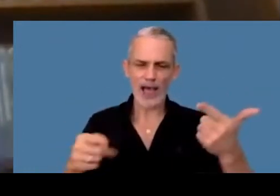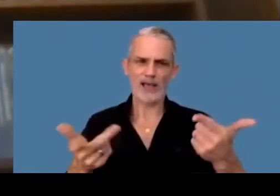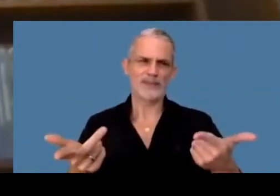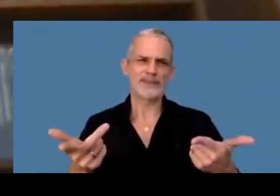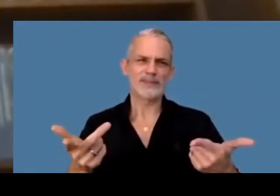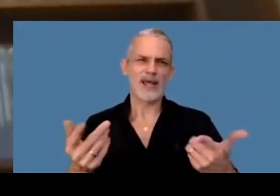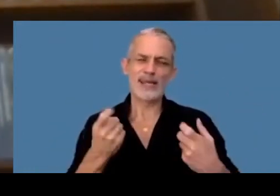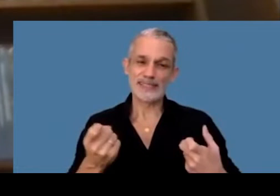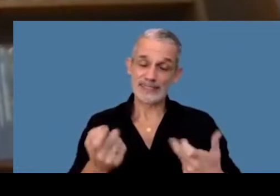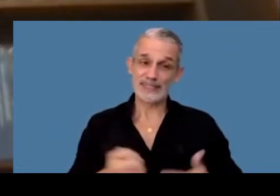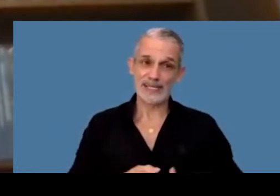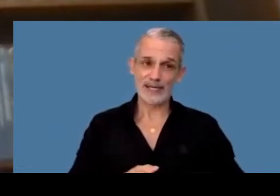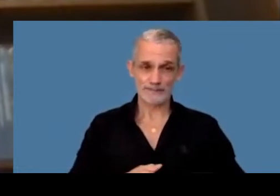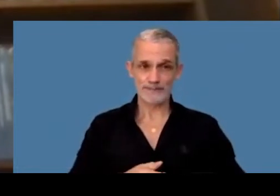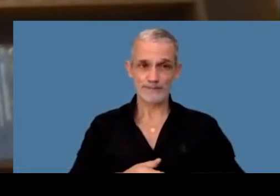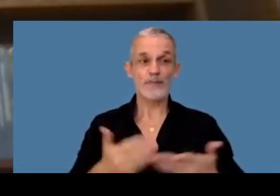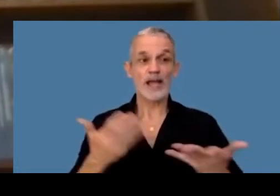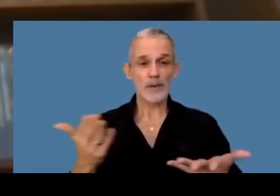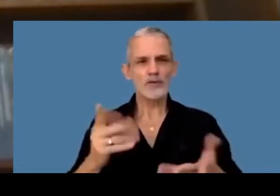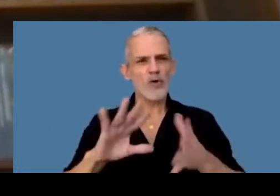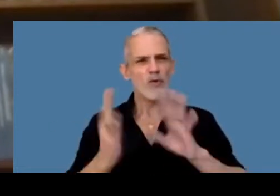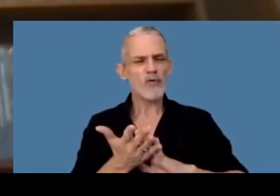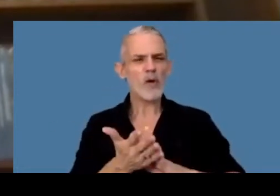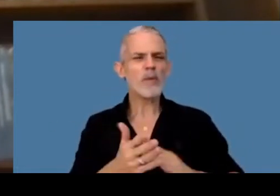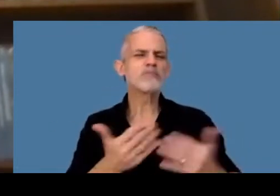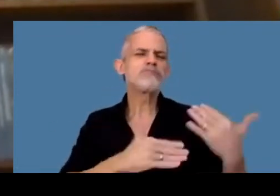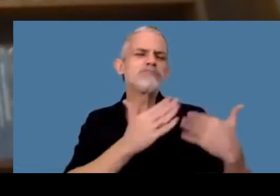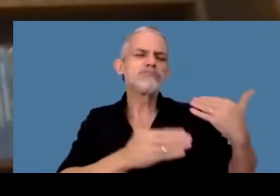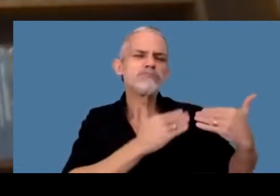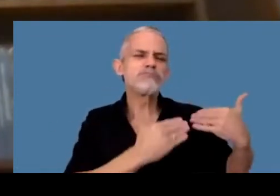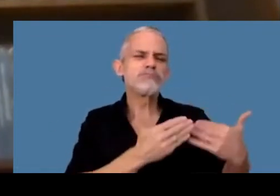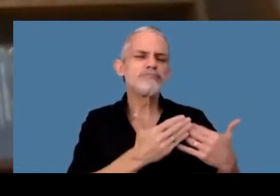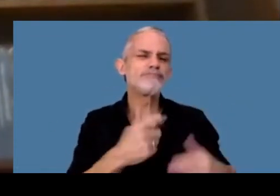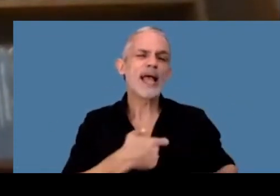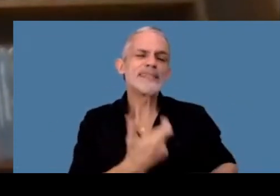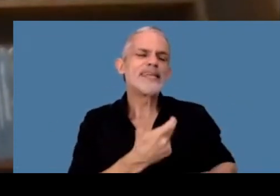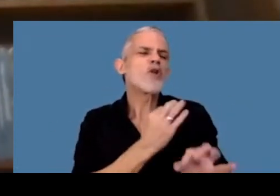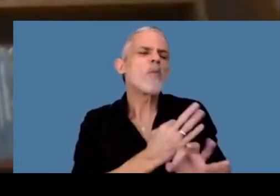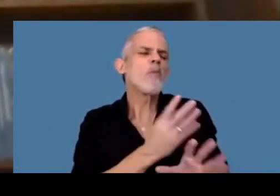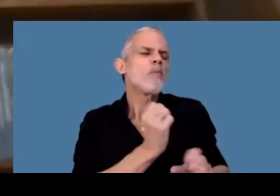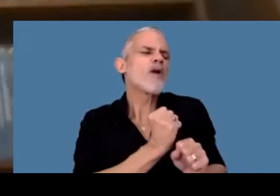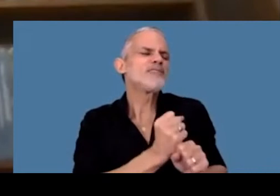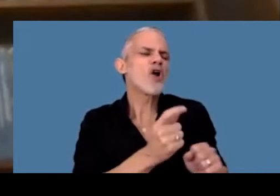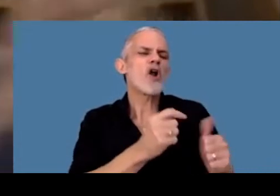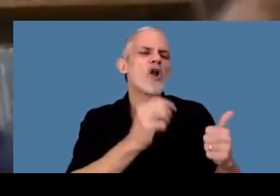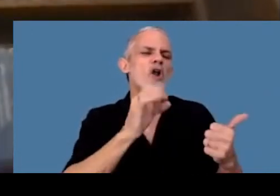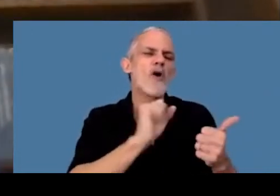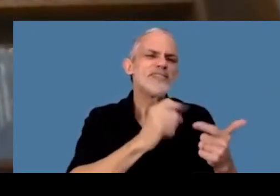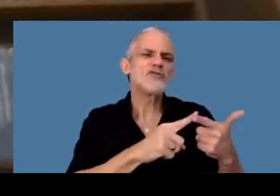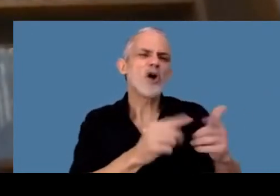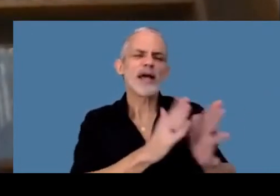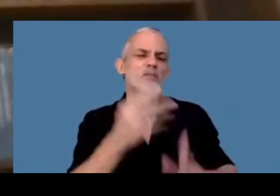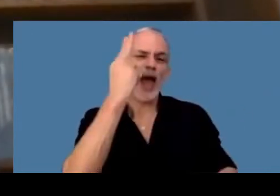Por eso la forma primigenia de organización es sindicato de profesión, oficio, categoría. Soy enfermero, me junto con los